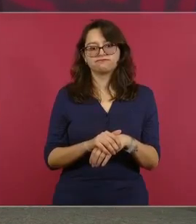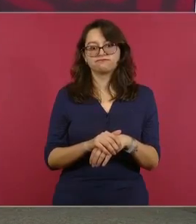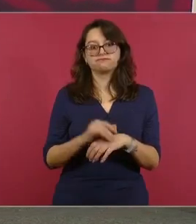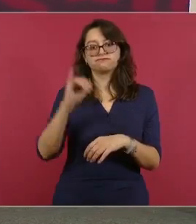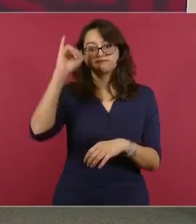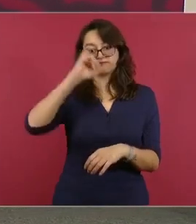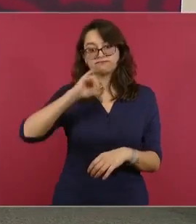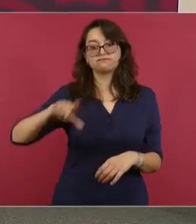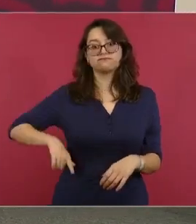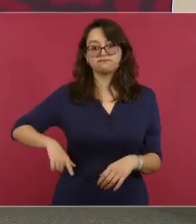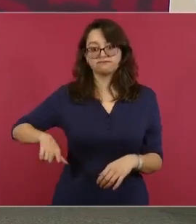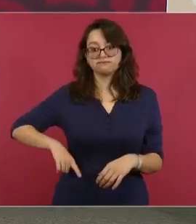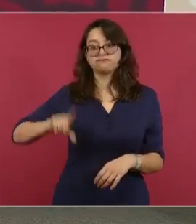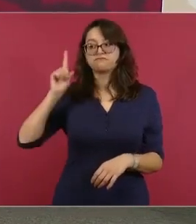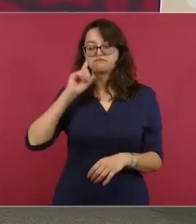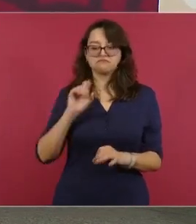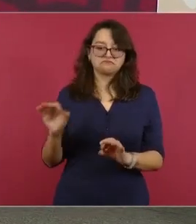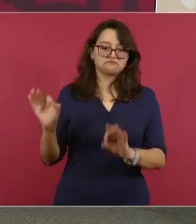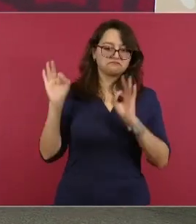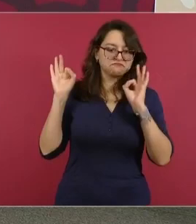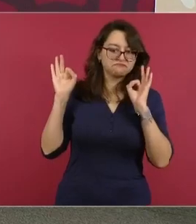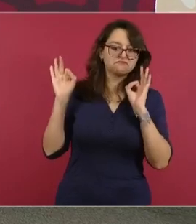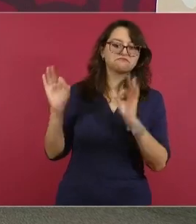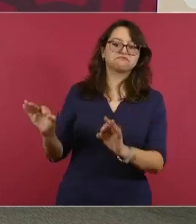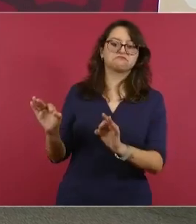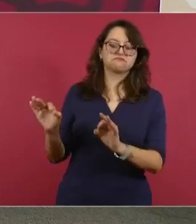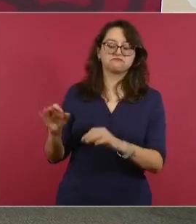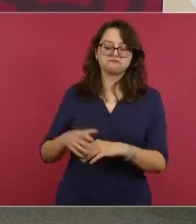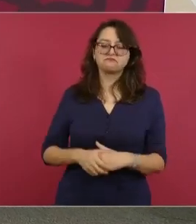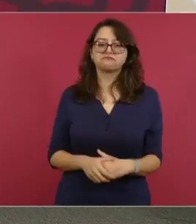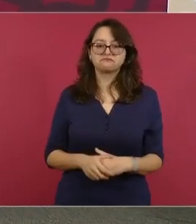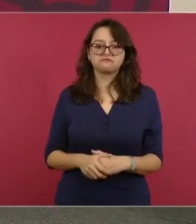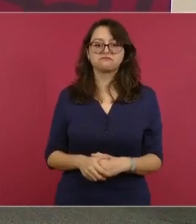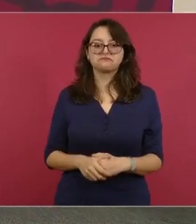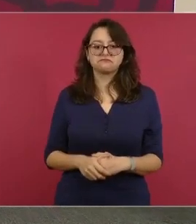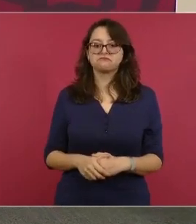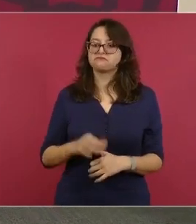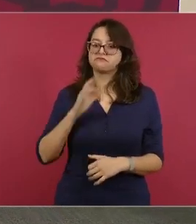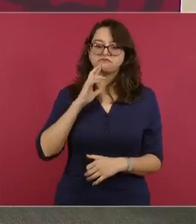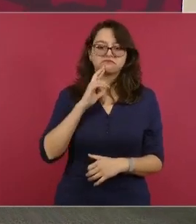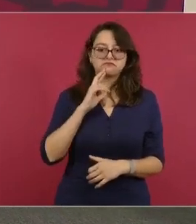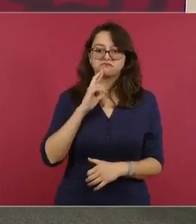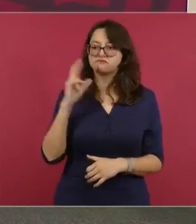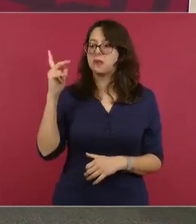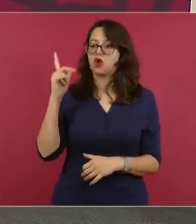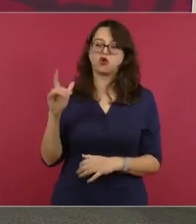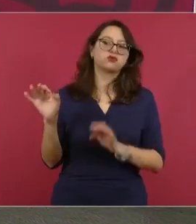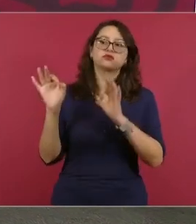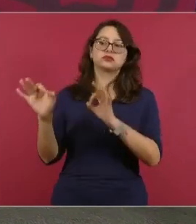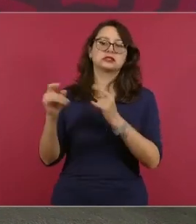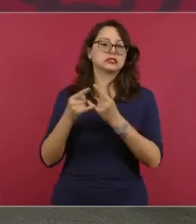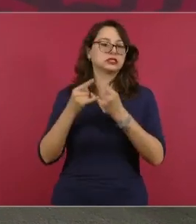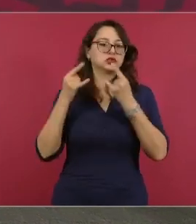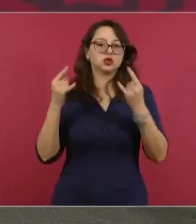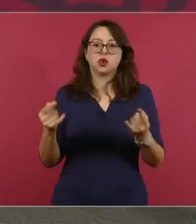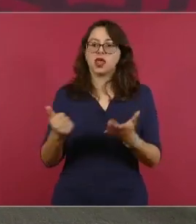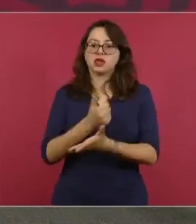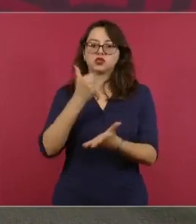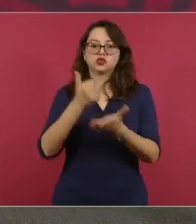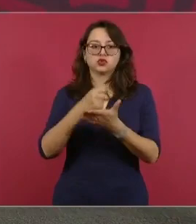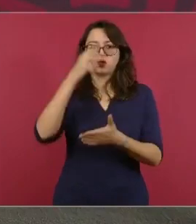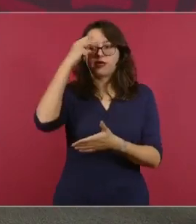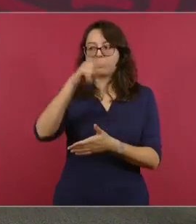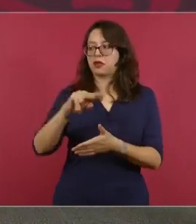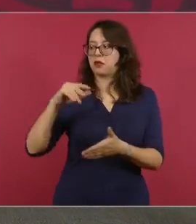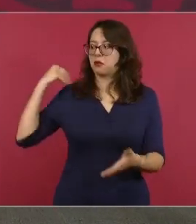jefa de gobierno, Claudia Sheinbaum. Mejor que todos los que hemos sido jefes